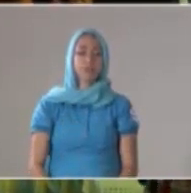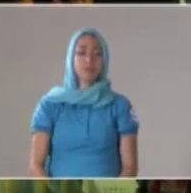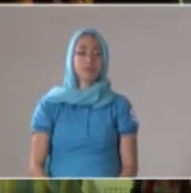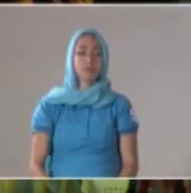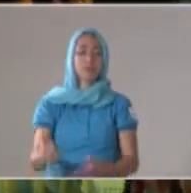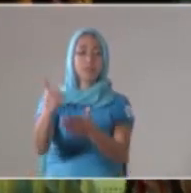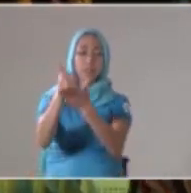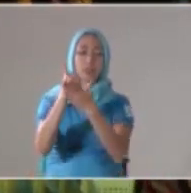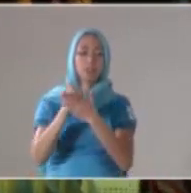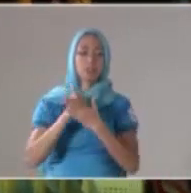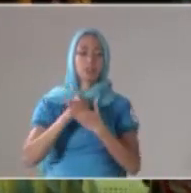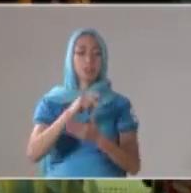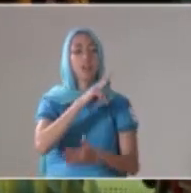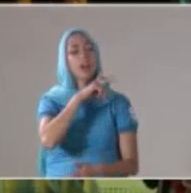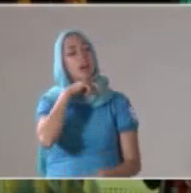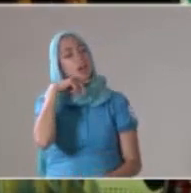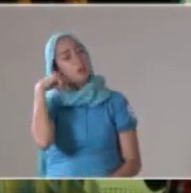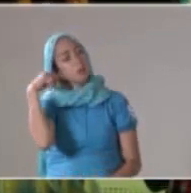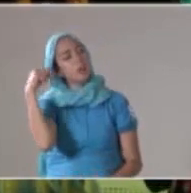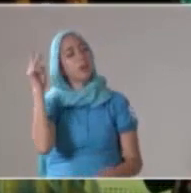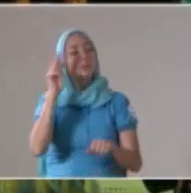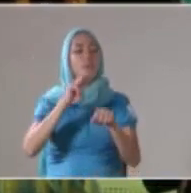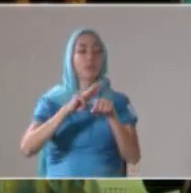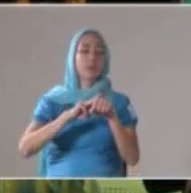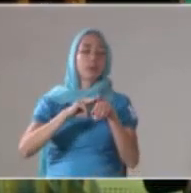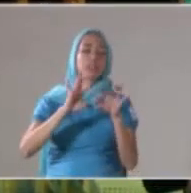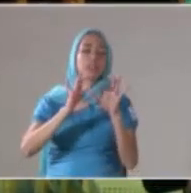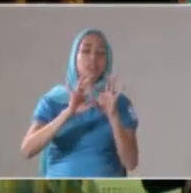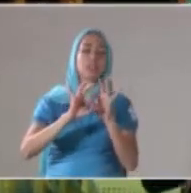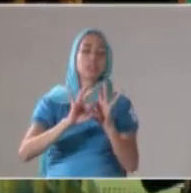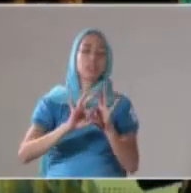Ayúdanos a enamorarnos más de ti.